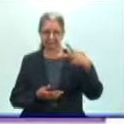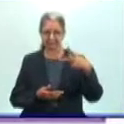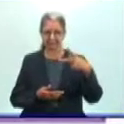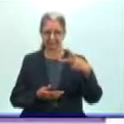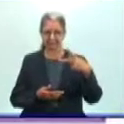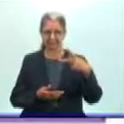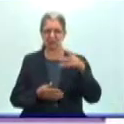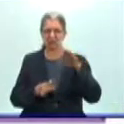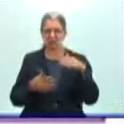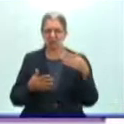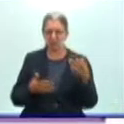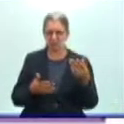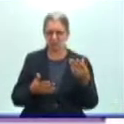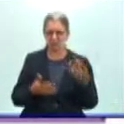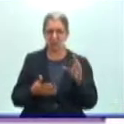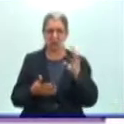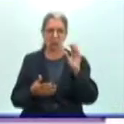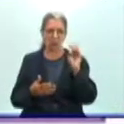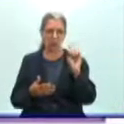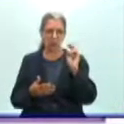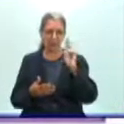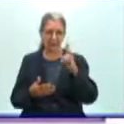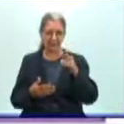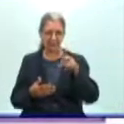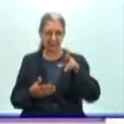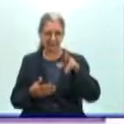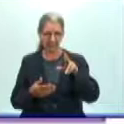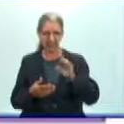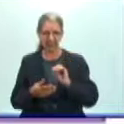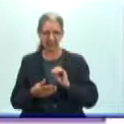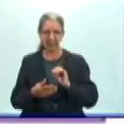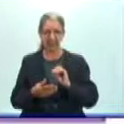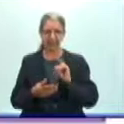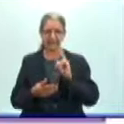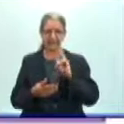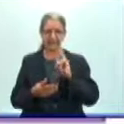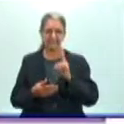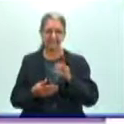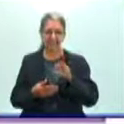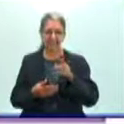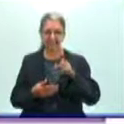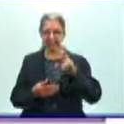que es el ángulo OPR y el ángulo PRQ.